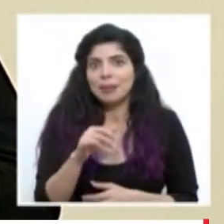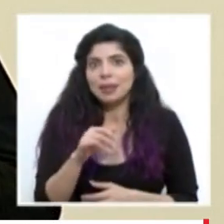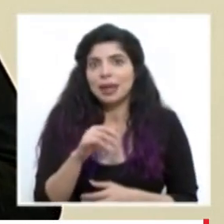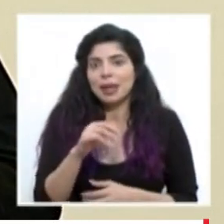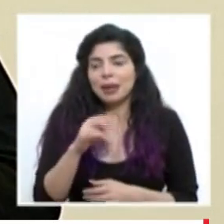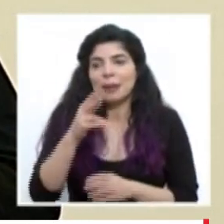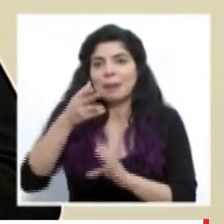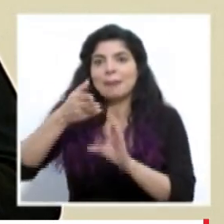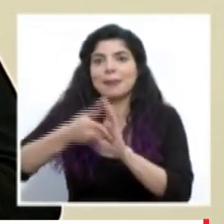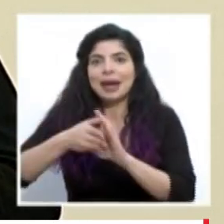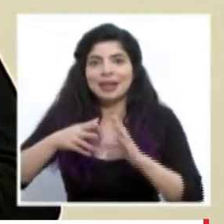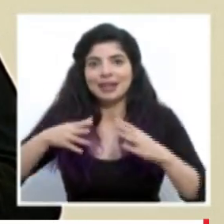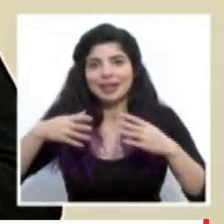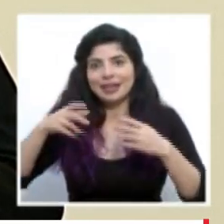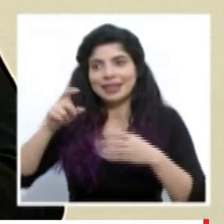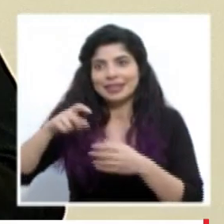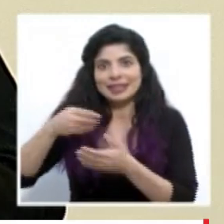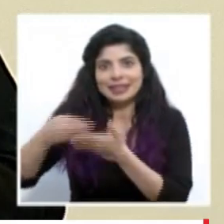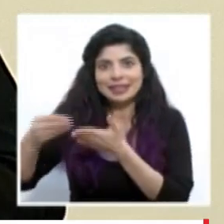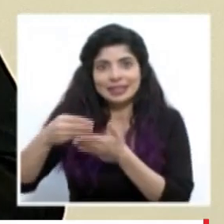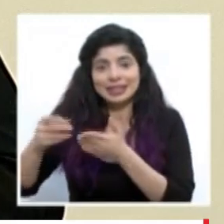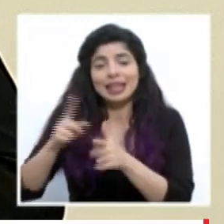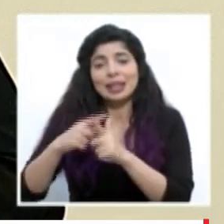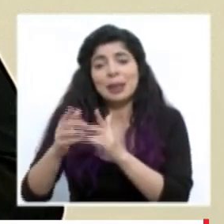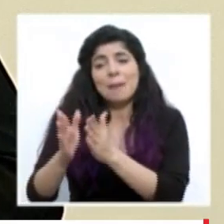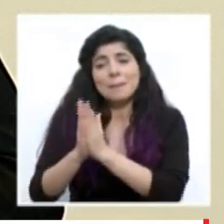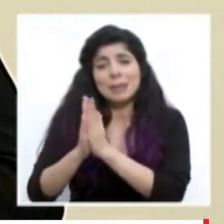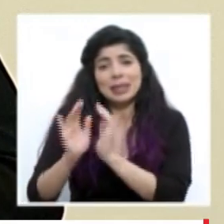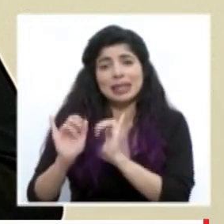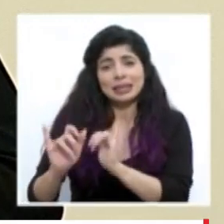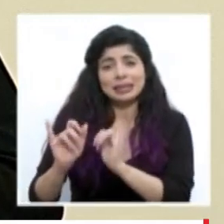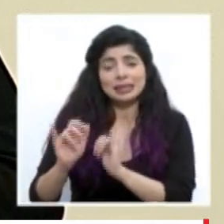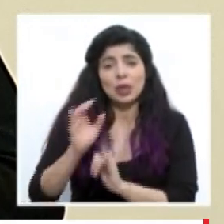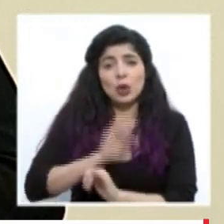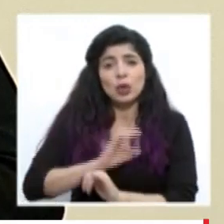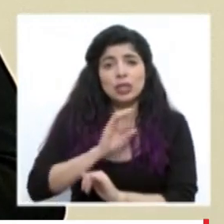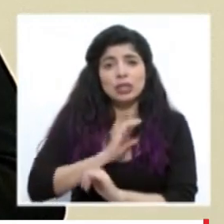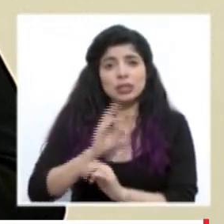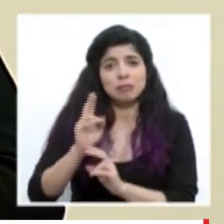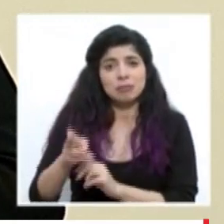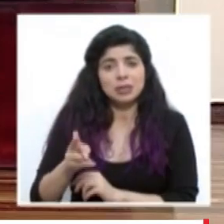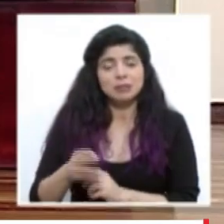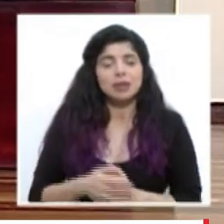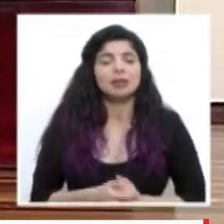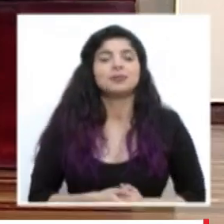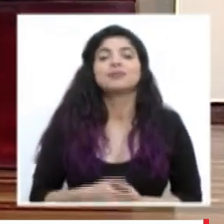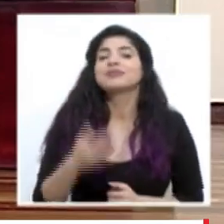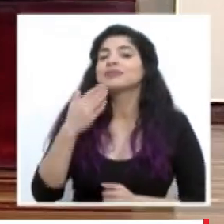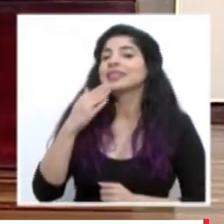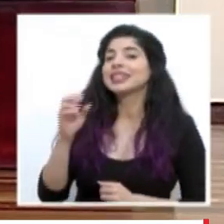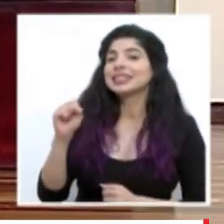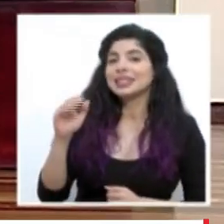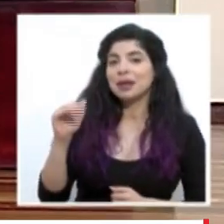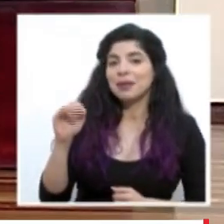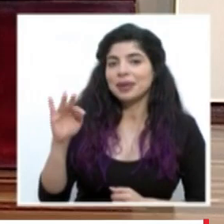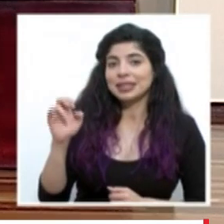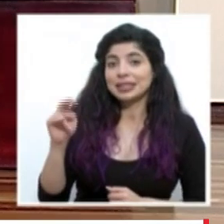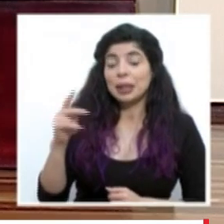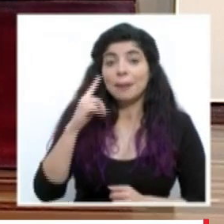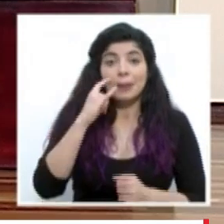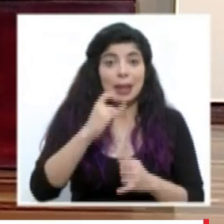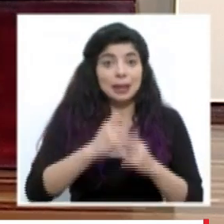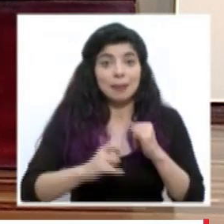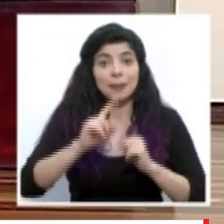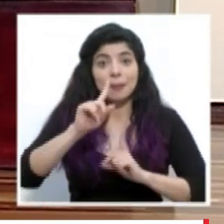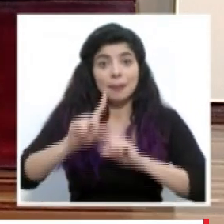parte de ese mercado y estamos pidiendo que se mantengan las condiciones iniciales. Muchísimas gracias, Sebastián. Para